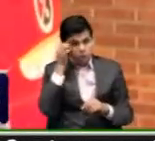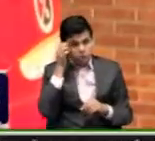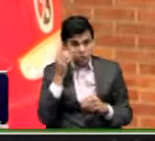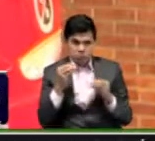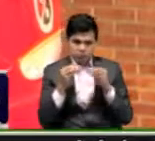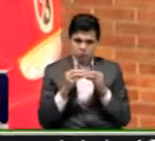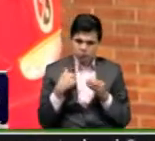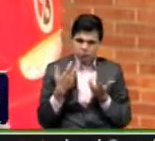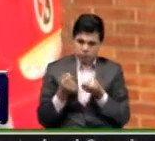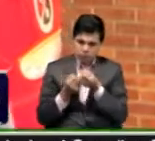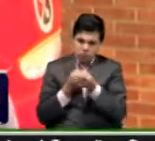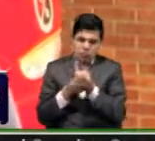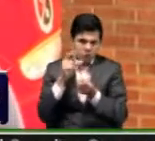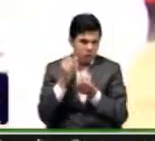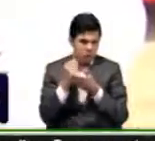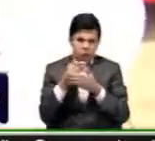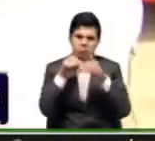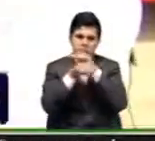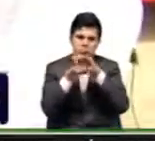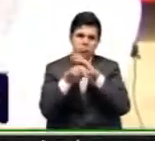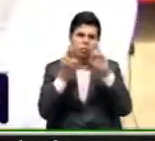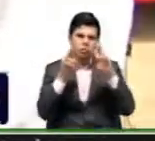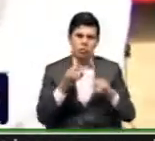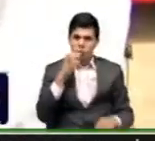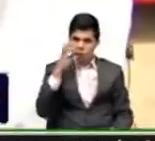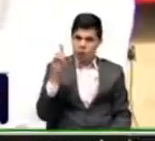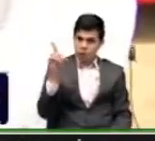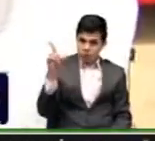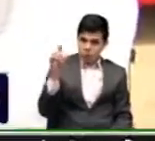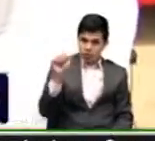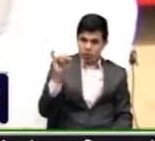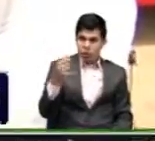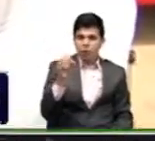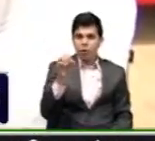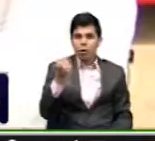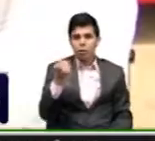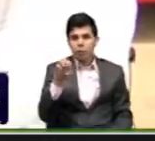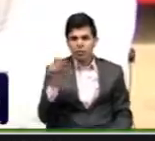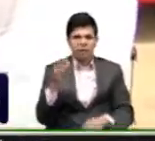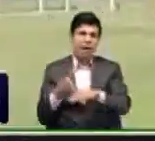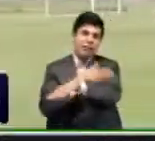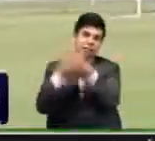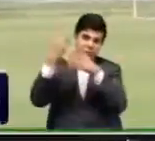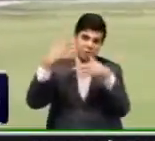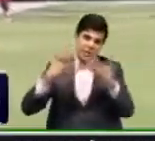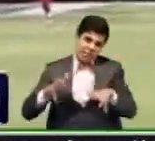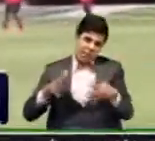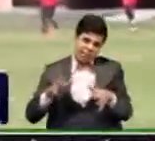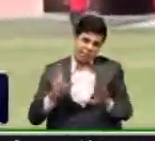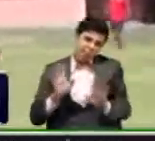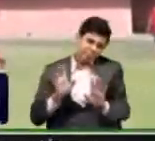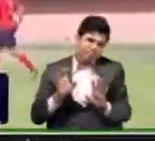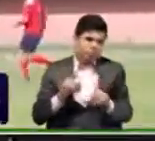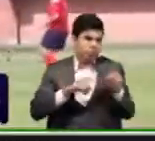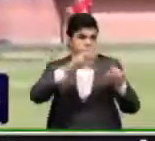poder aportar eso al Cúcuta y hacer muchos goles. Dajome aseguró que a pesar que el inicio de la liga no fue el mejor, hay un grupo de experiencia que